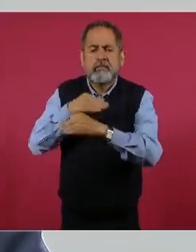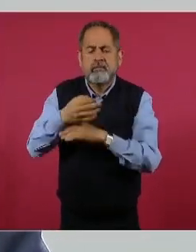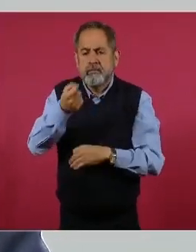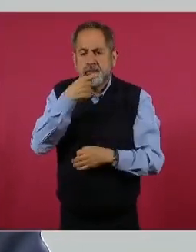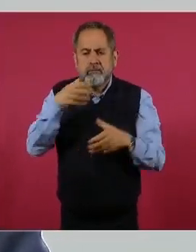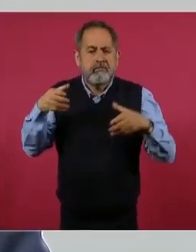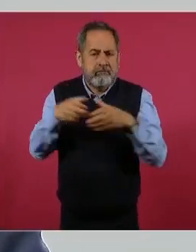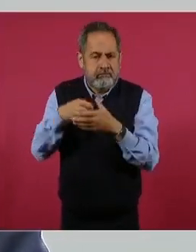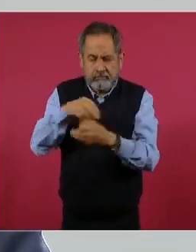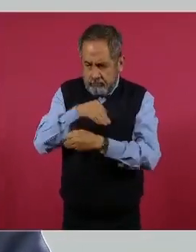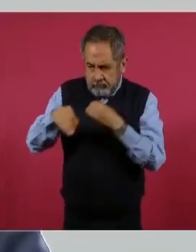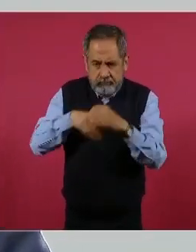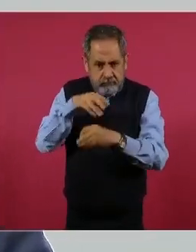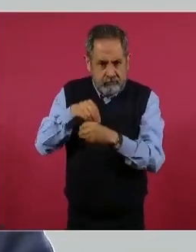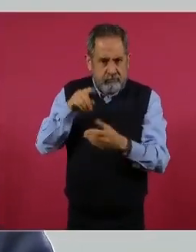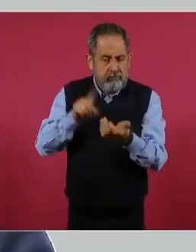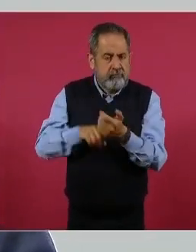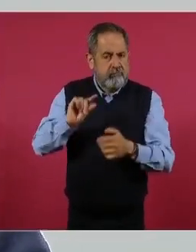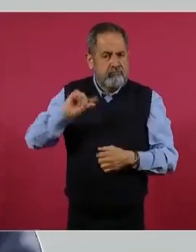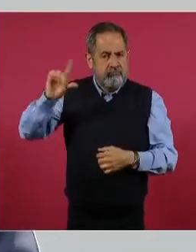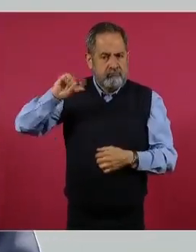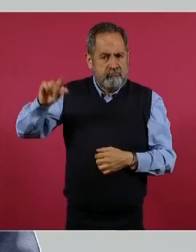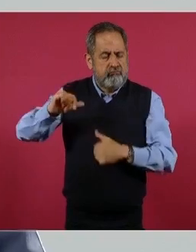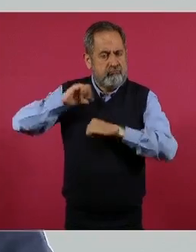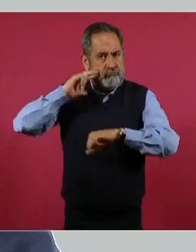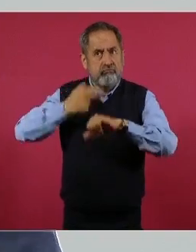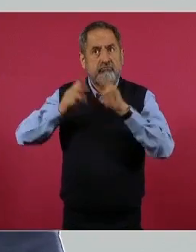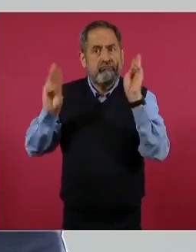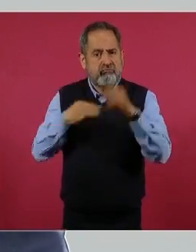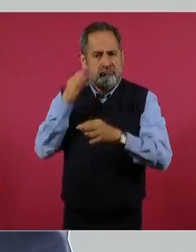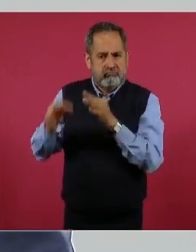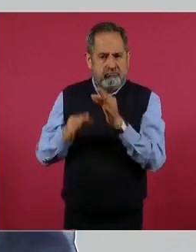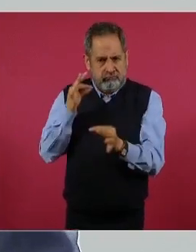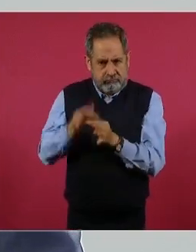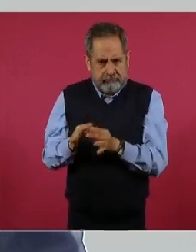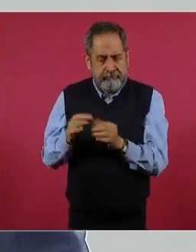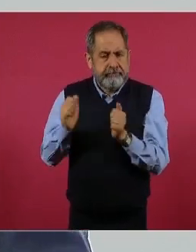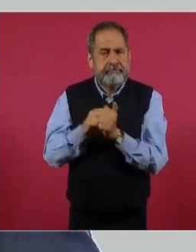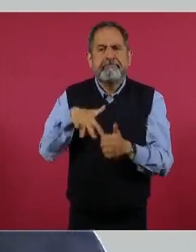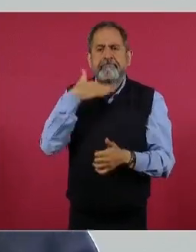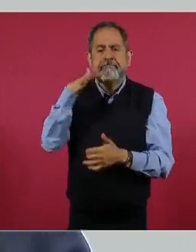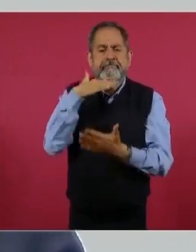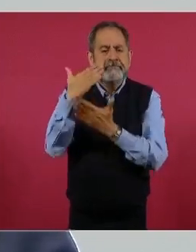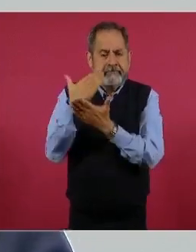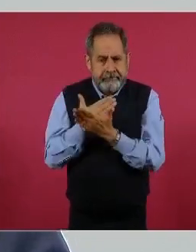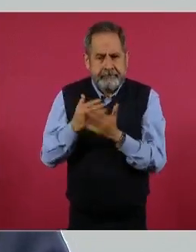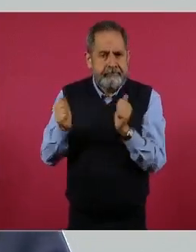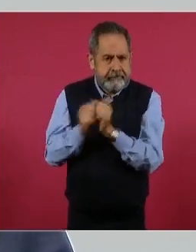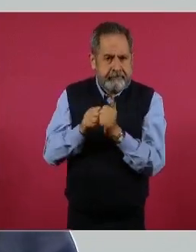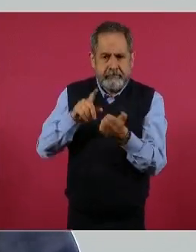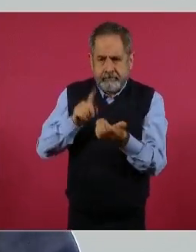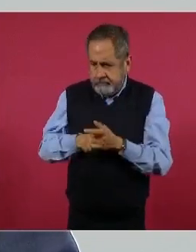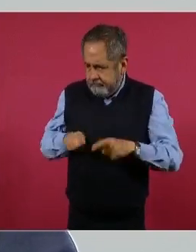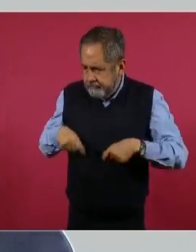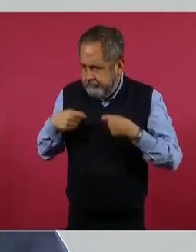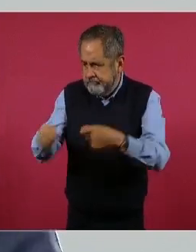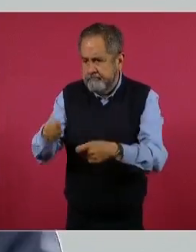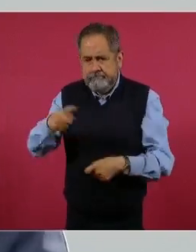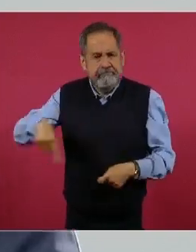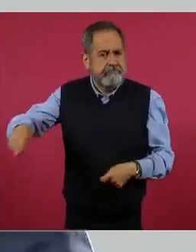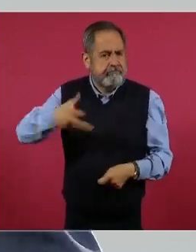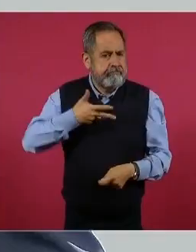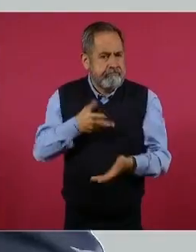medicamentos sean de la más alta calidad mundial, combatiendo la corrupción y garantizando el derecho a la